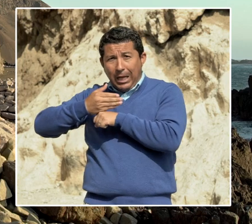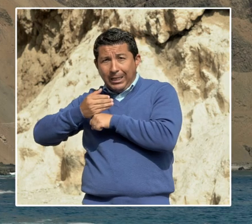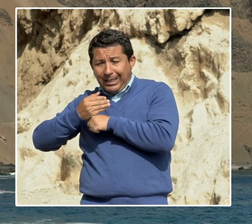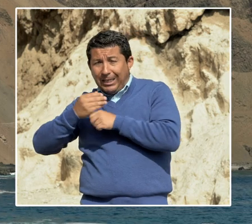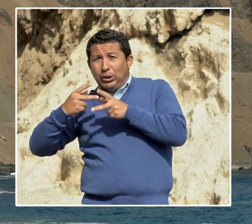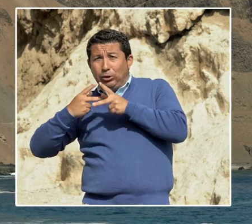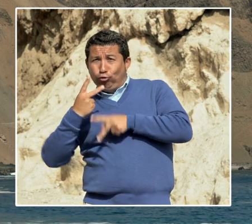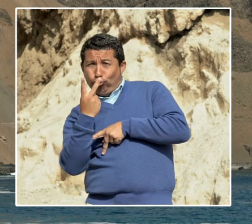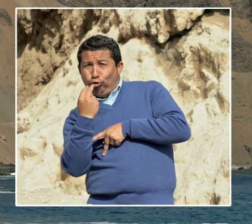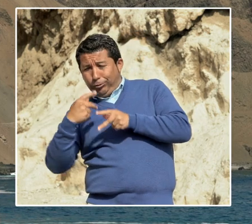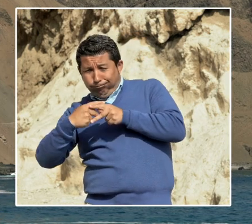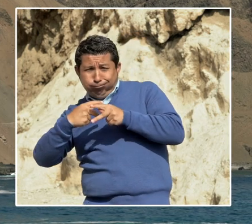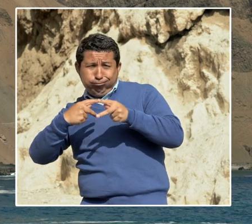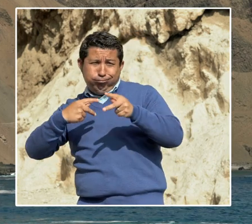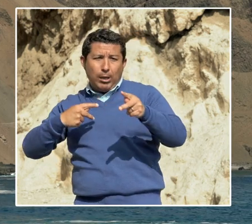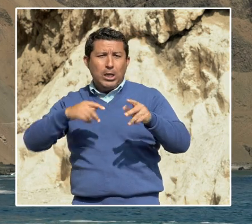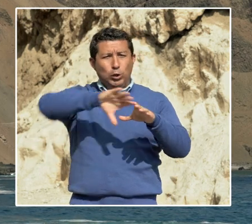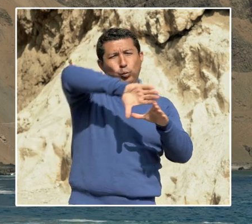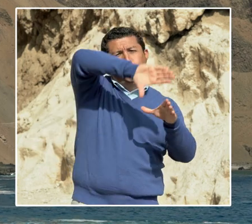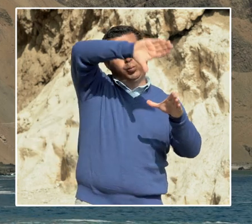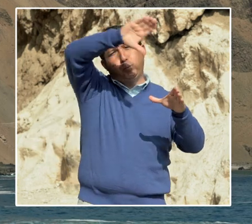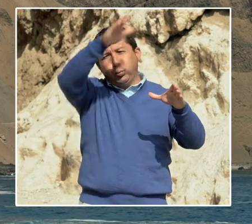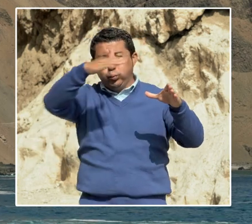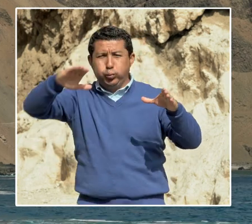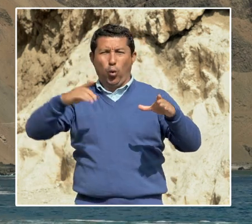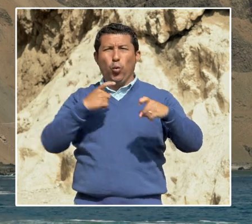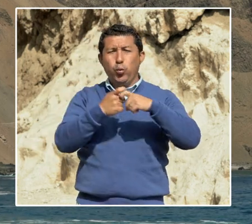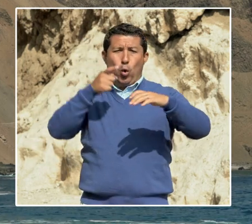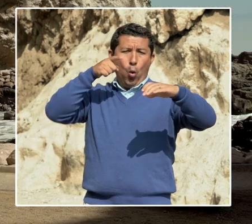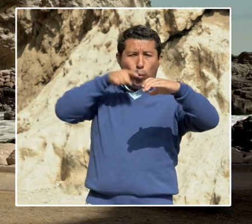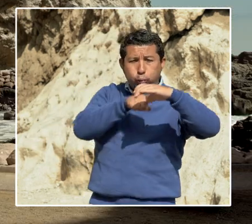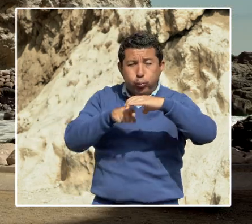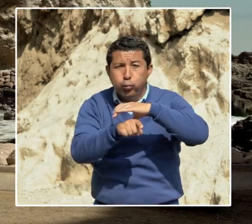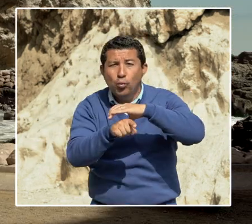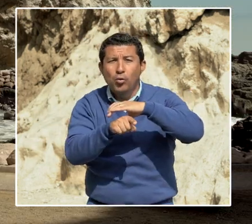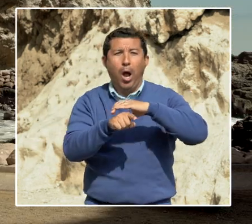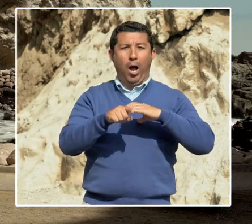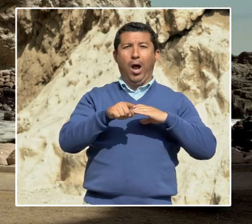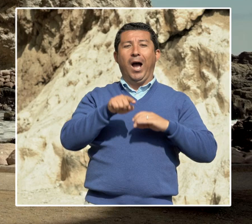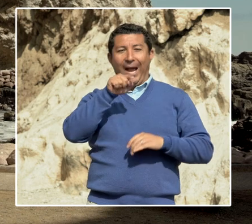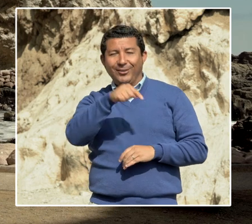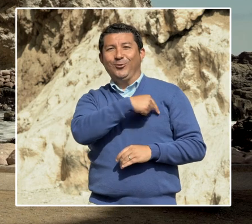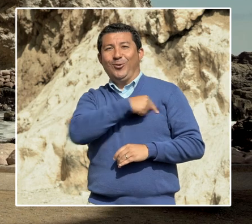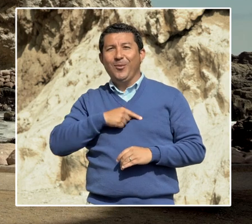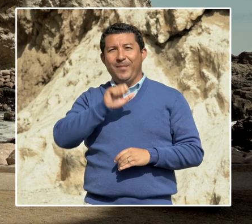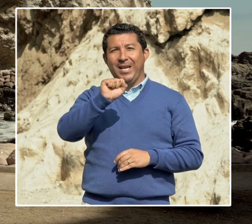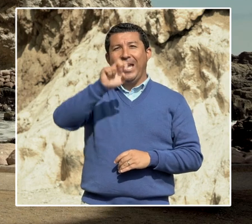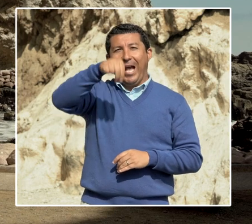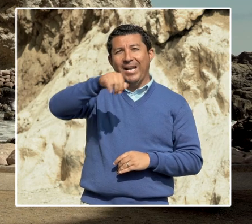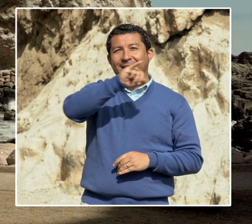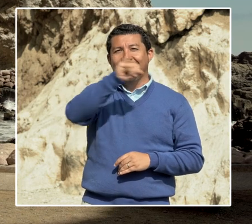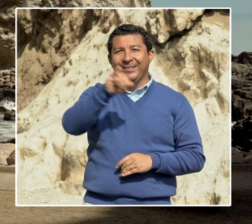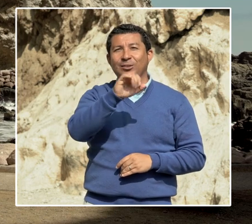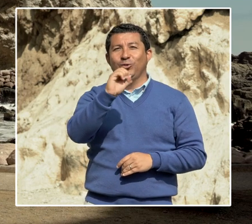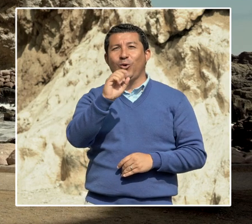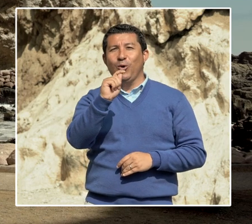a 12 km de la ciudad se encuentran las cuevas de ansó está